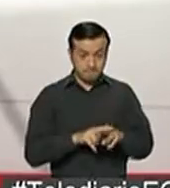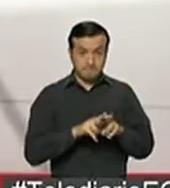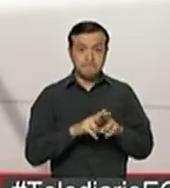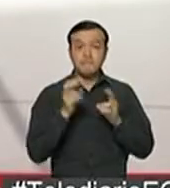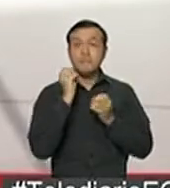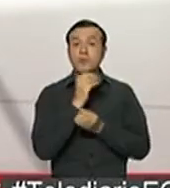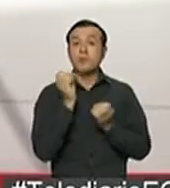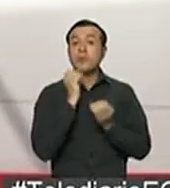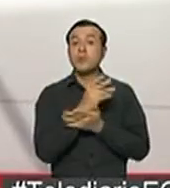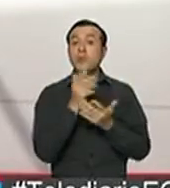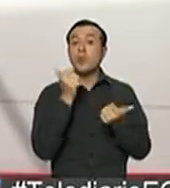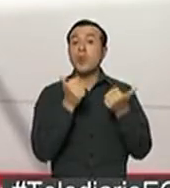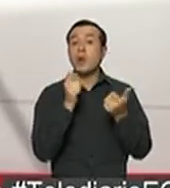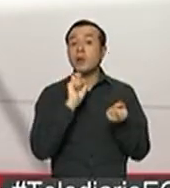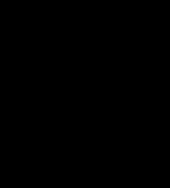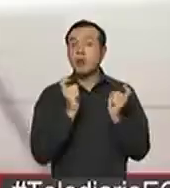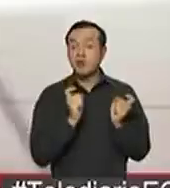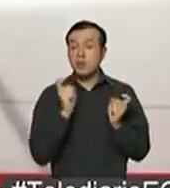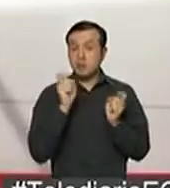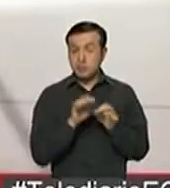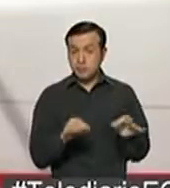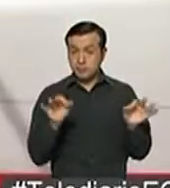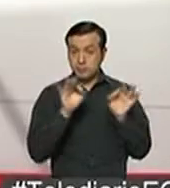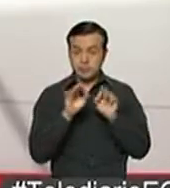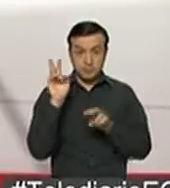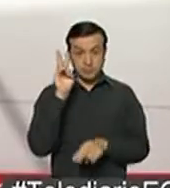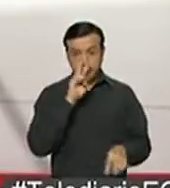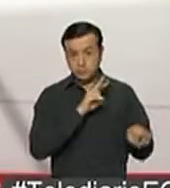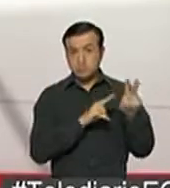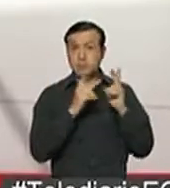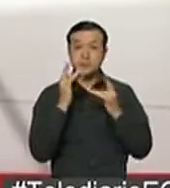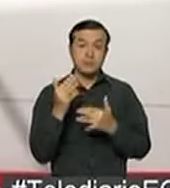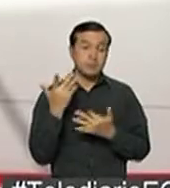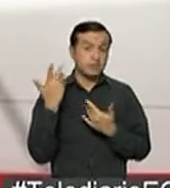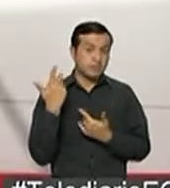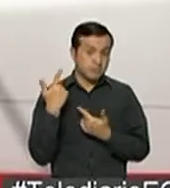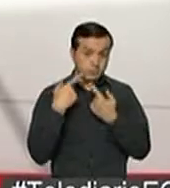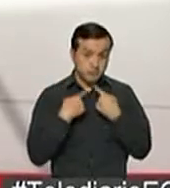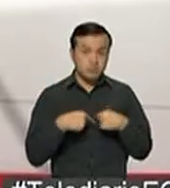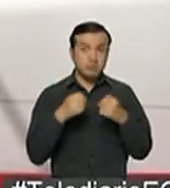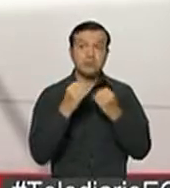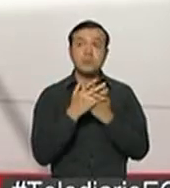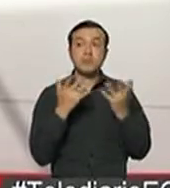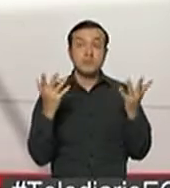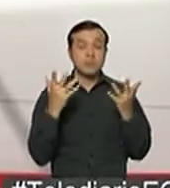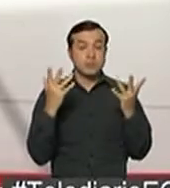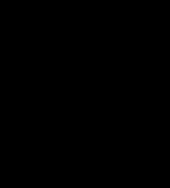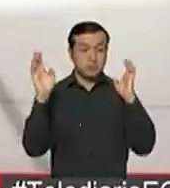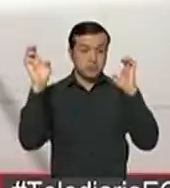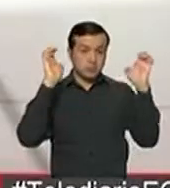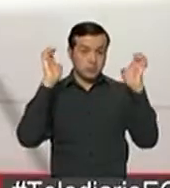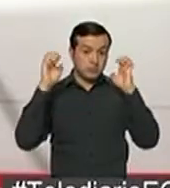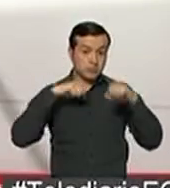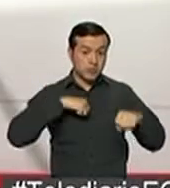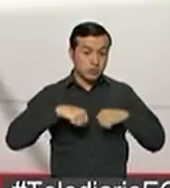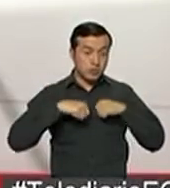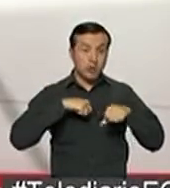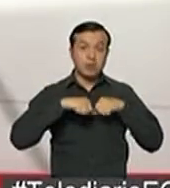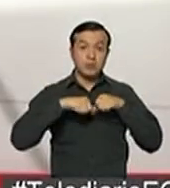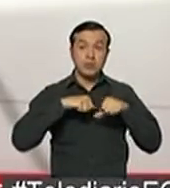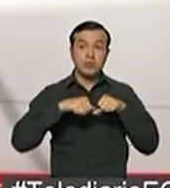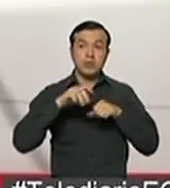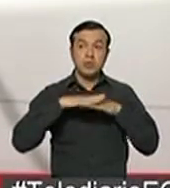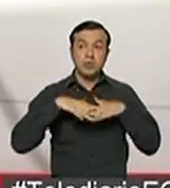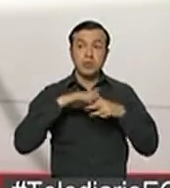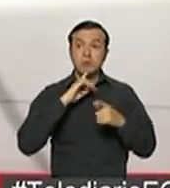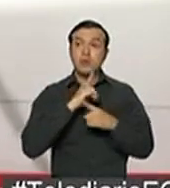información o qué cambios tienen que ser realizados en las bases, y estaremos a la espera también de la emisión de la política de gestión y administración del espectro